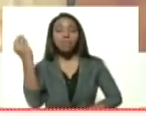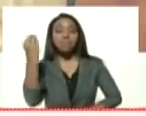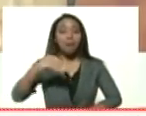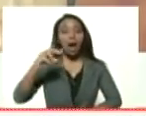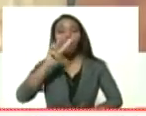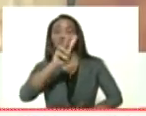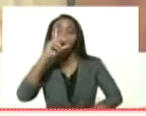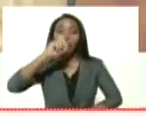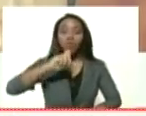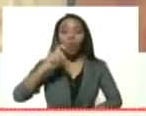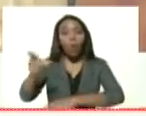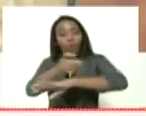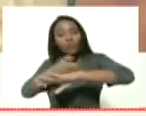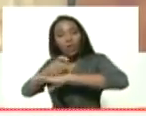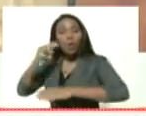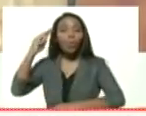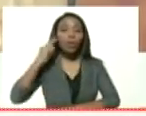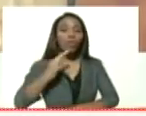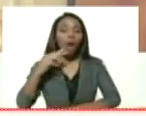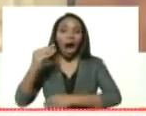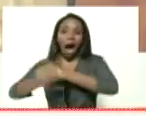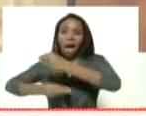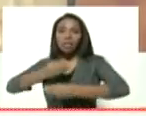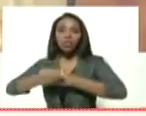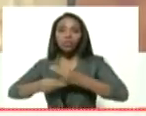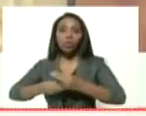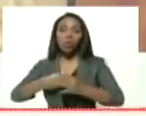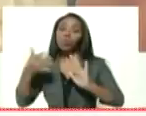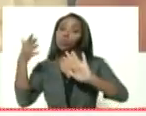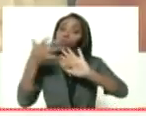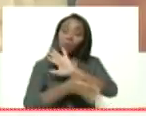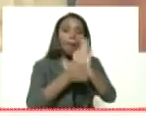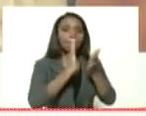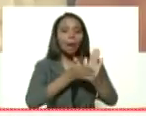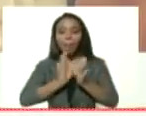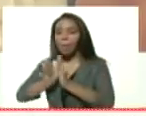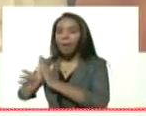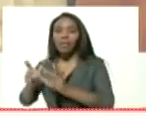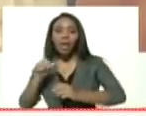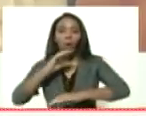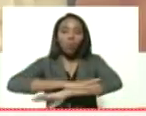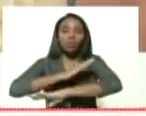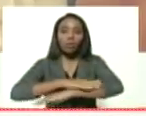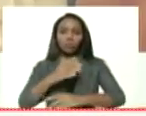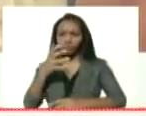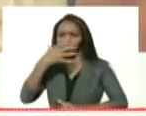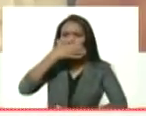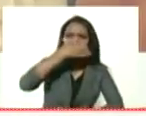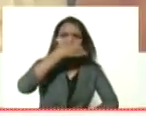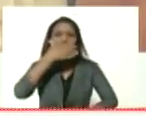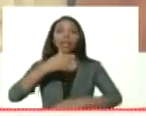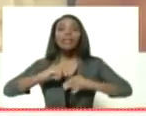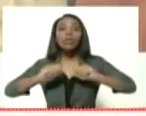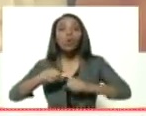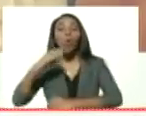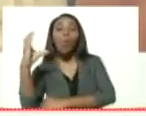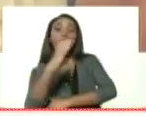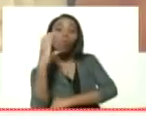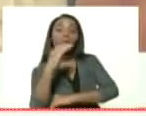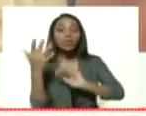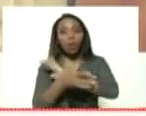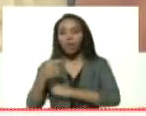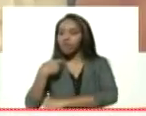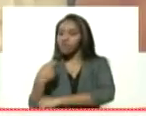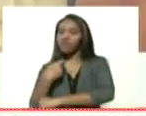2 años el gobierno bolivariano ha hecho sobre la planificación de acciones terroristas en territorio colombiano,